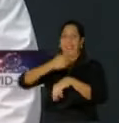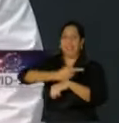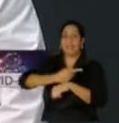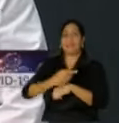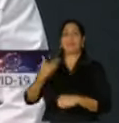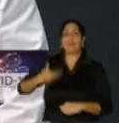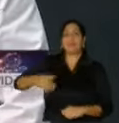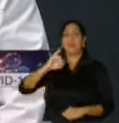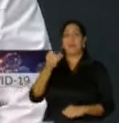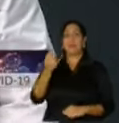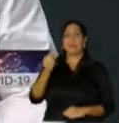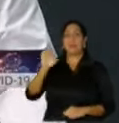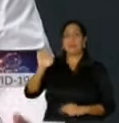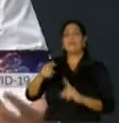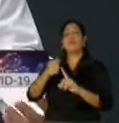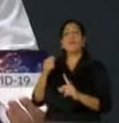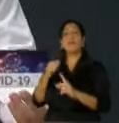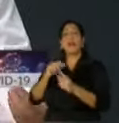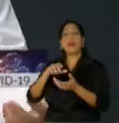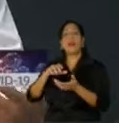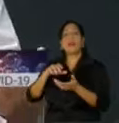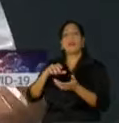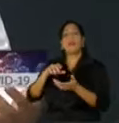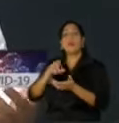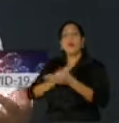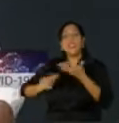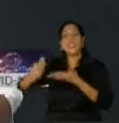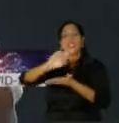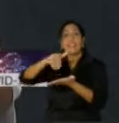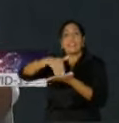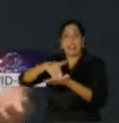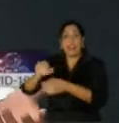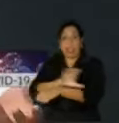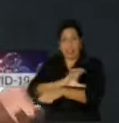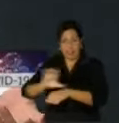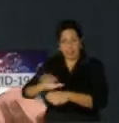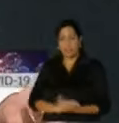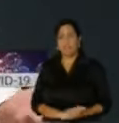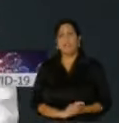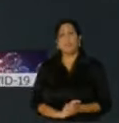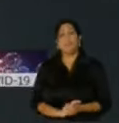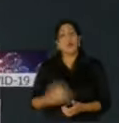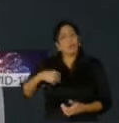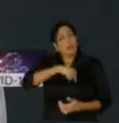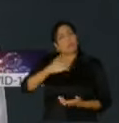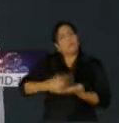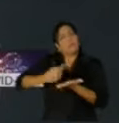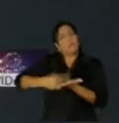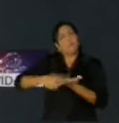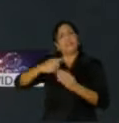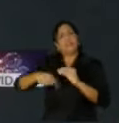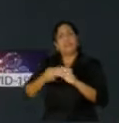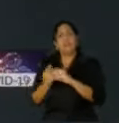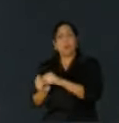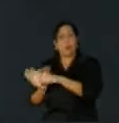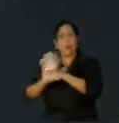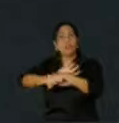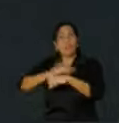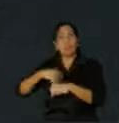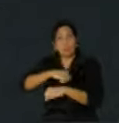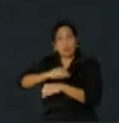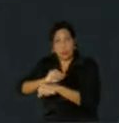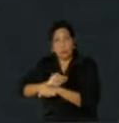Central del Caribe. Ajá. Y entonces queremos presentarles a ustedes, ¿verdad?, información sobre el de frente al COVID-19, ¿verdad?, que hemos estado trabajando.